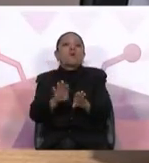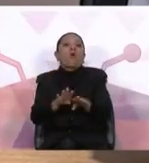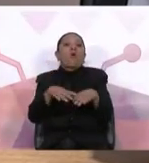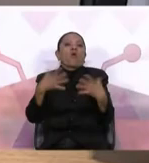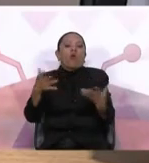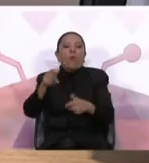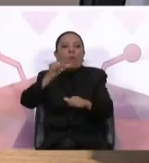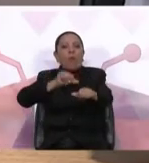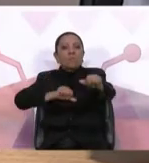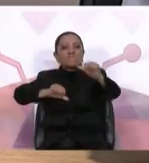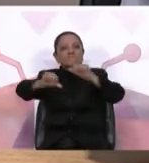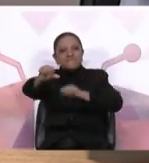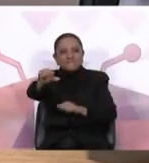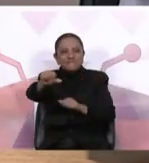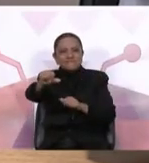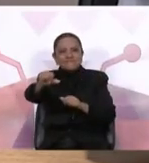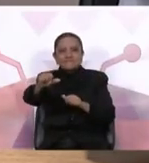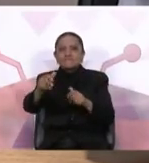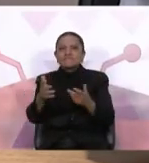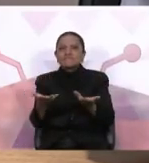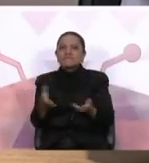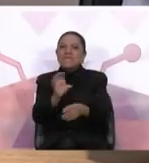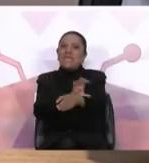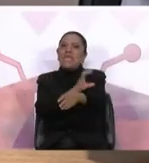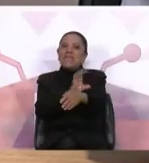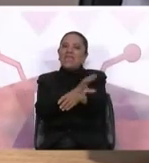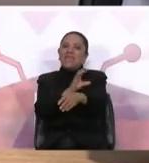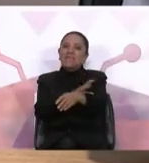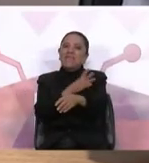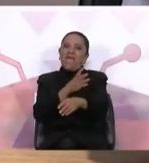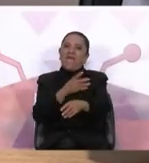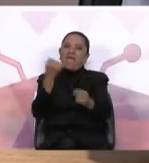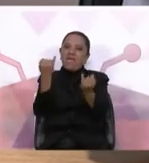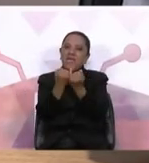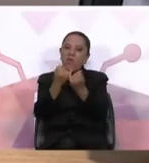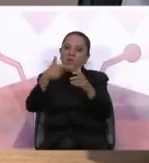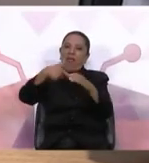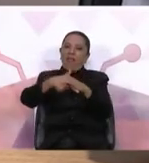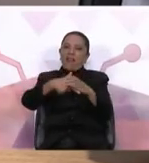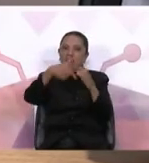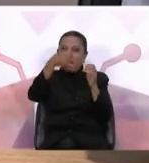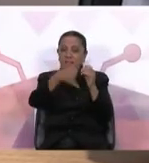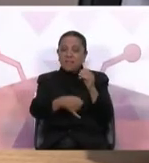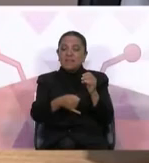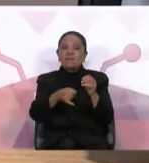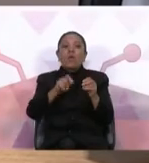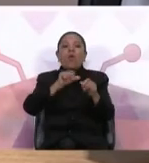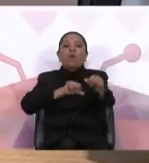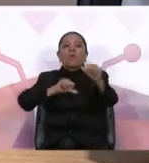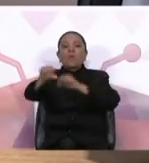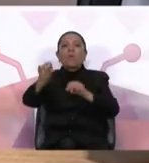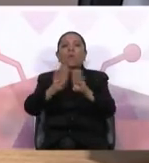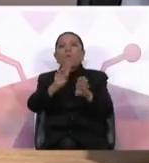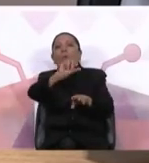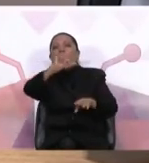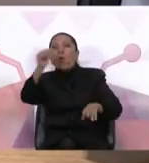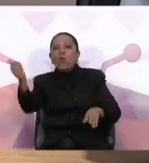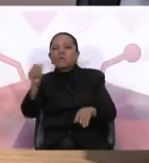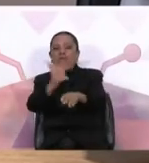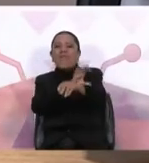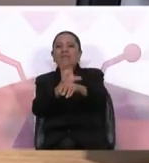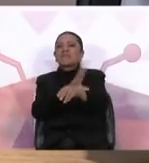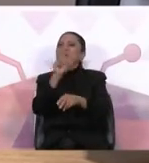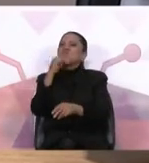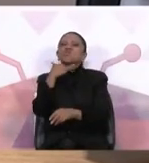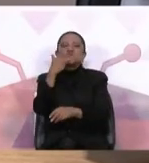la energía fósil por otro tipo de energías que no sean contaminantes por